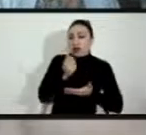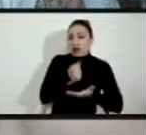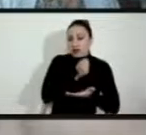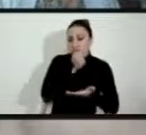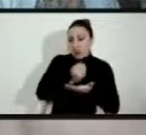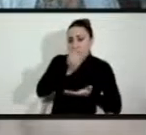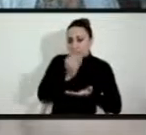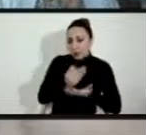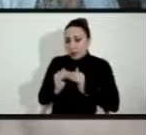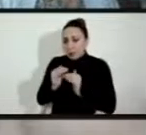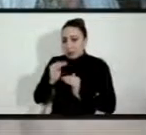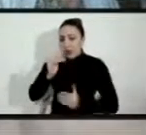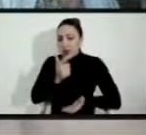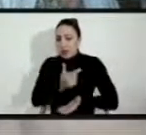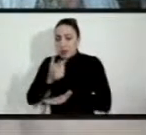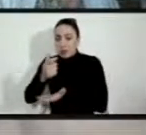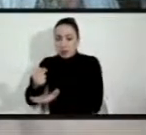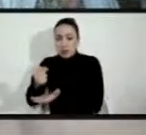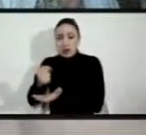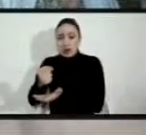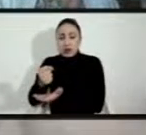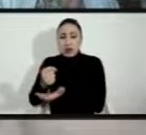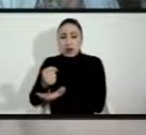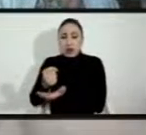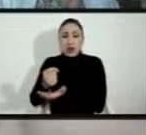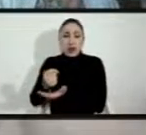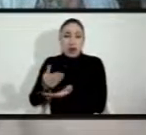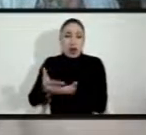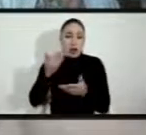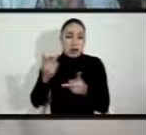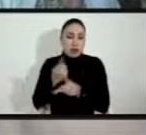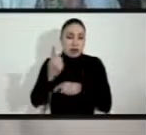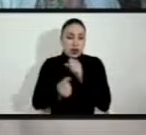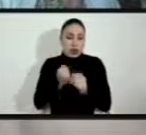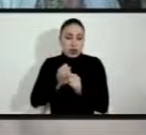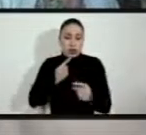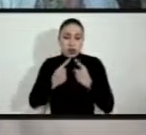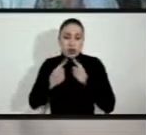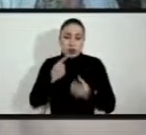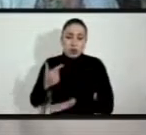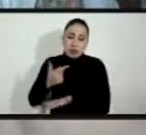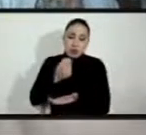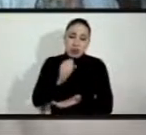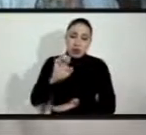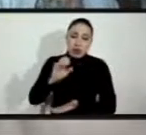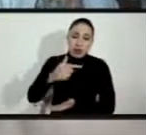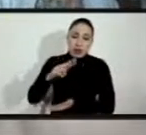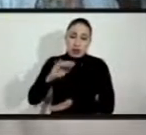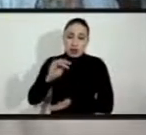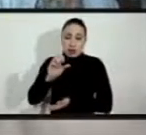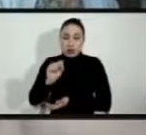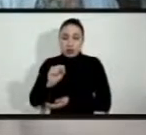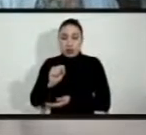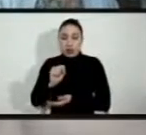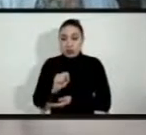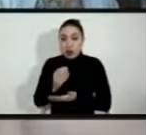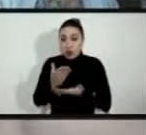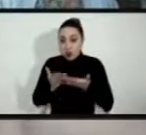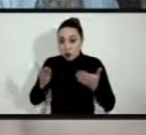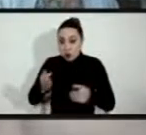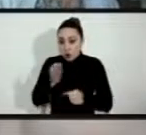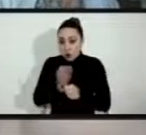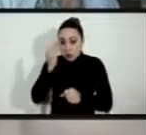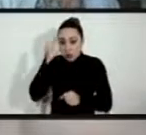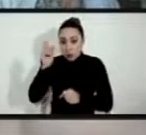otorgamos desde que se discutió el presupuesto de egresos, solamente en este periodo de pandemia ha realizado una feria